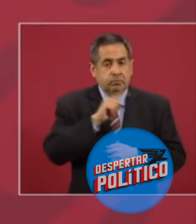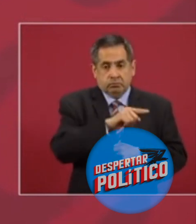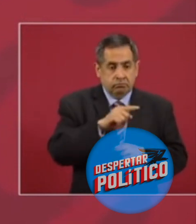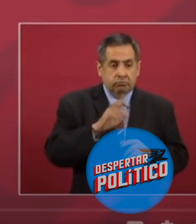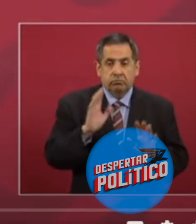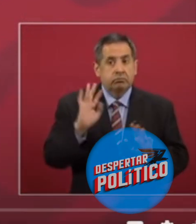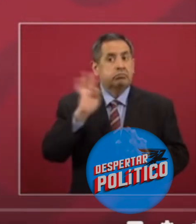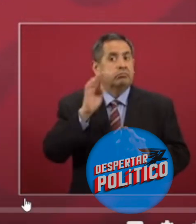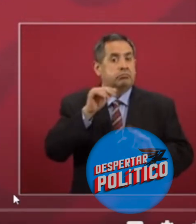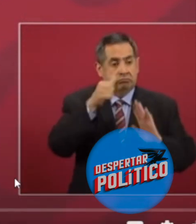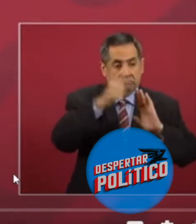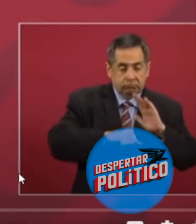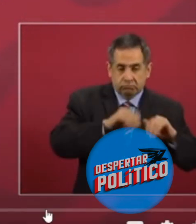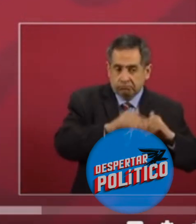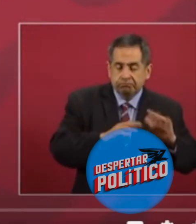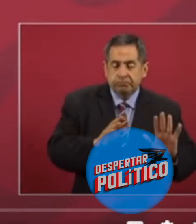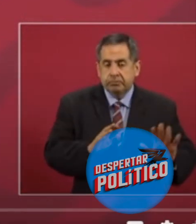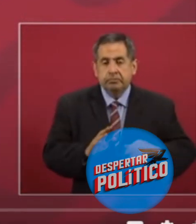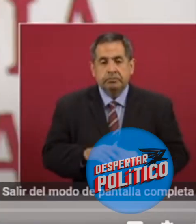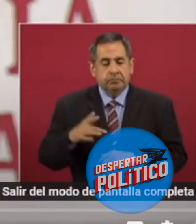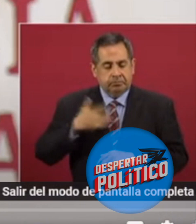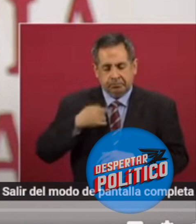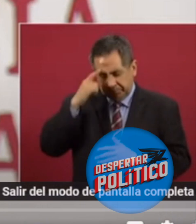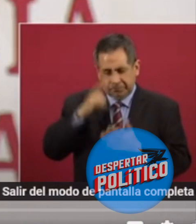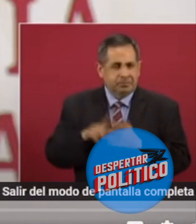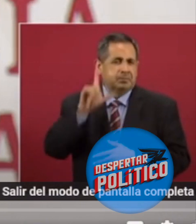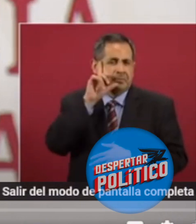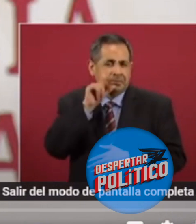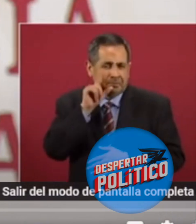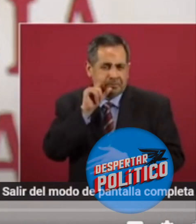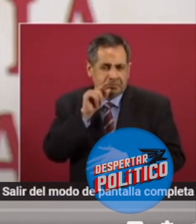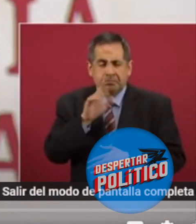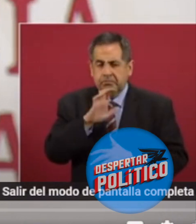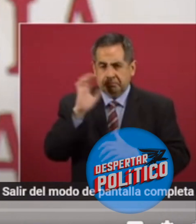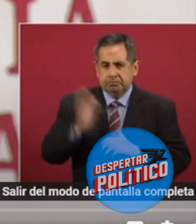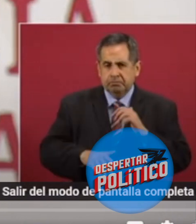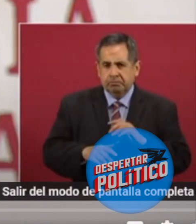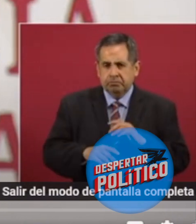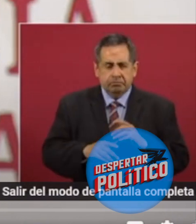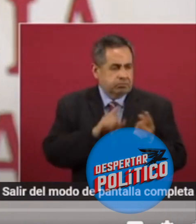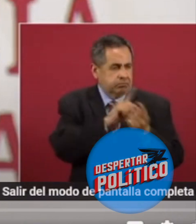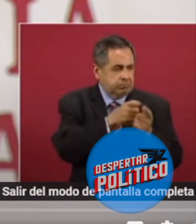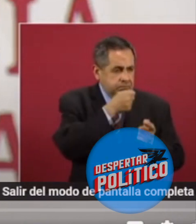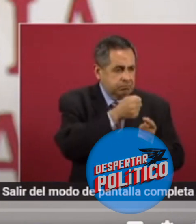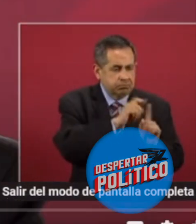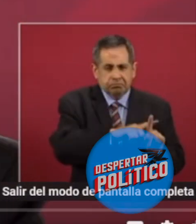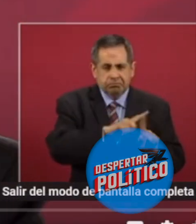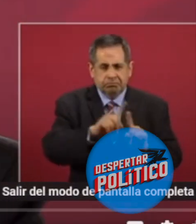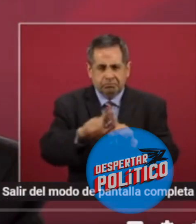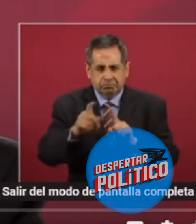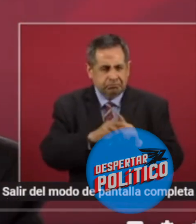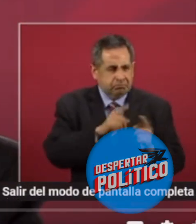procedimiento. Yo estimo que mañana terminaremos de entrevistarnos con todas las que